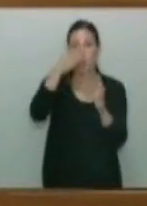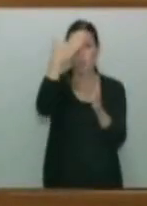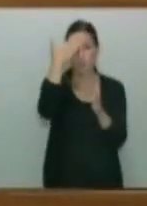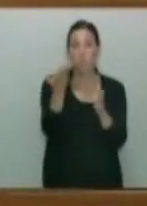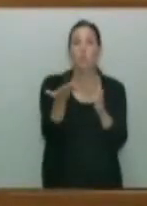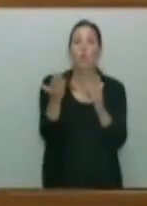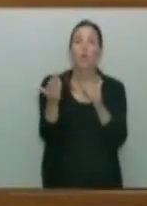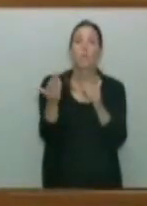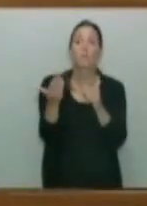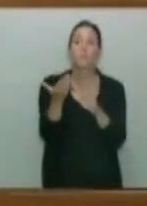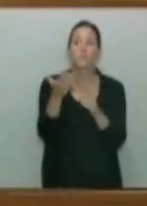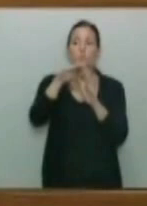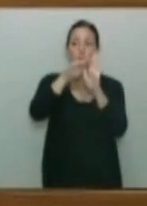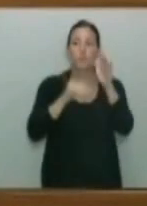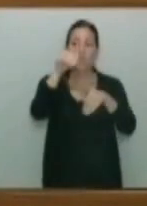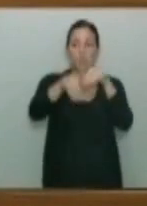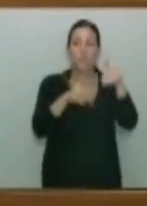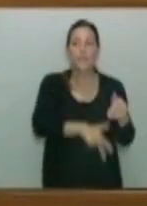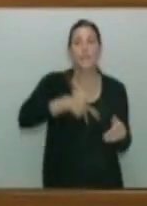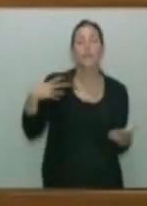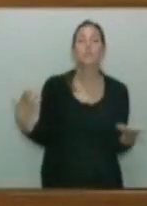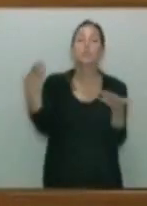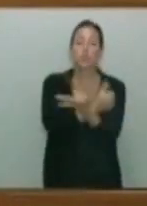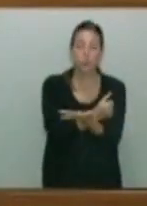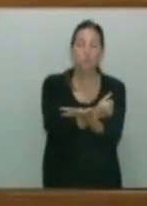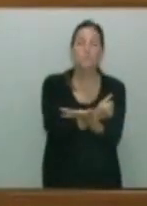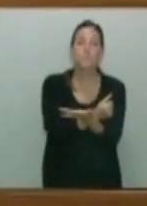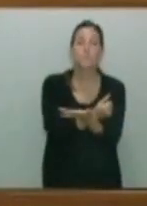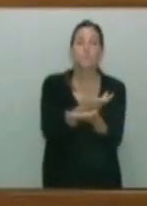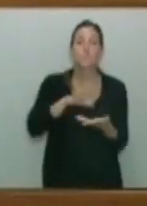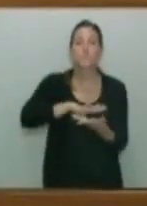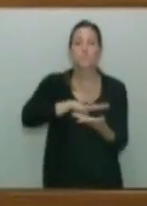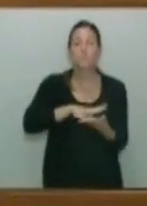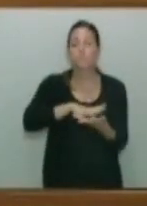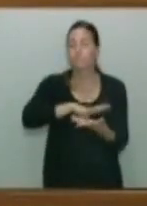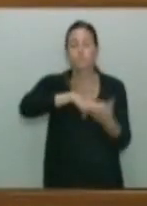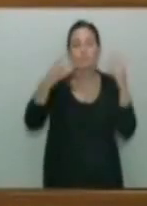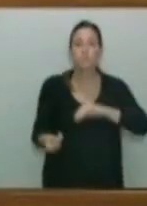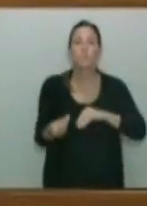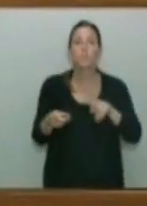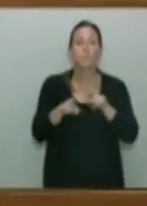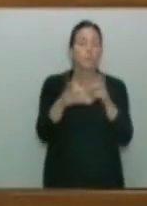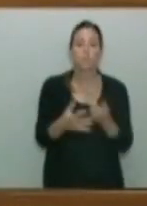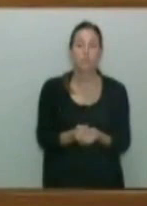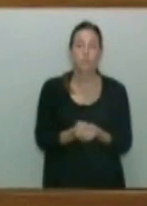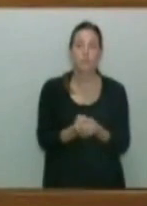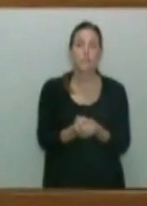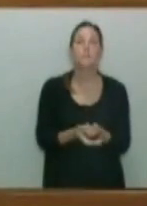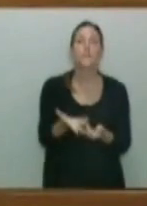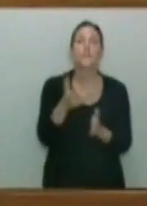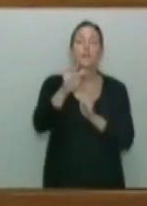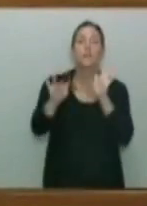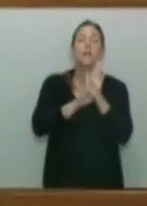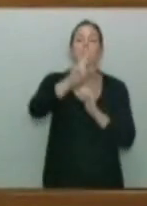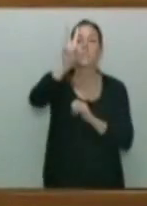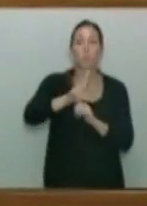libre, igual, directo y secreto, con aplicación de un sistema de representación proporcional. El apartado segundo de este